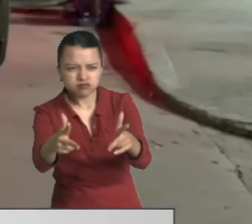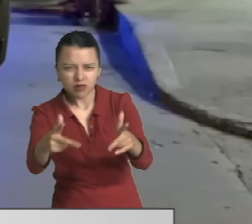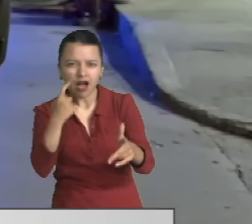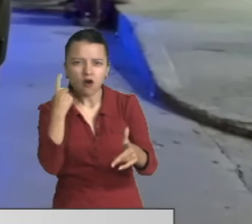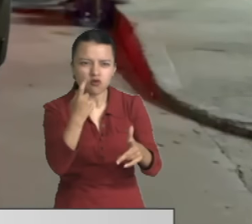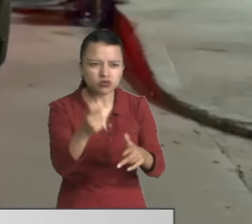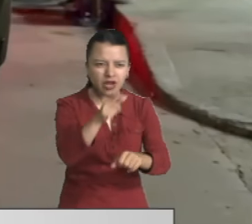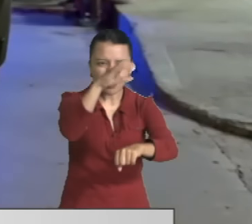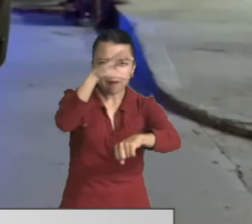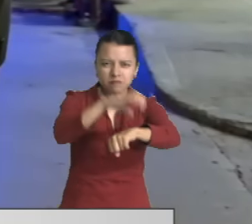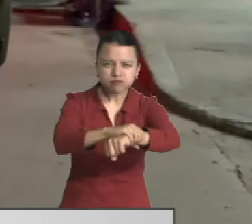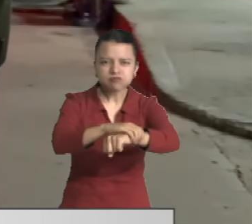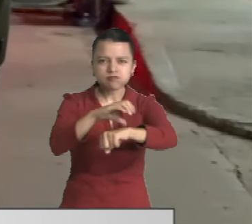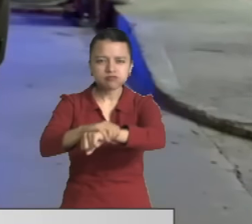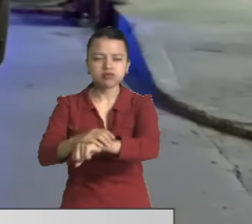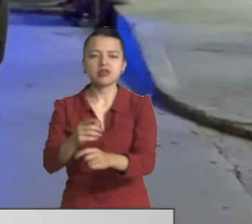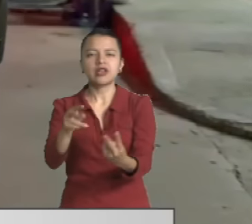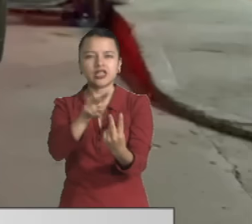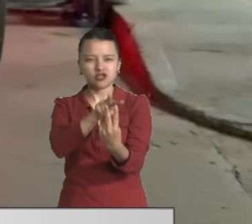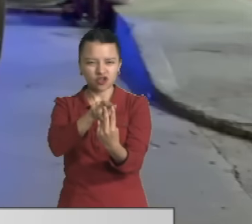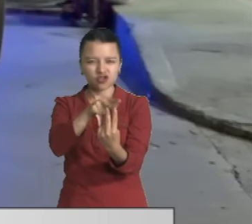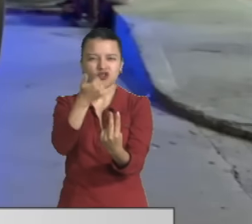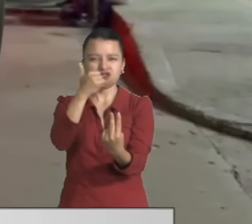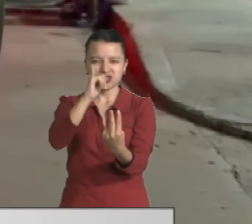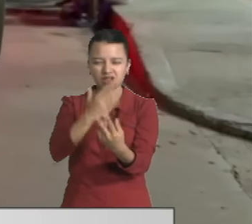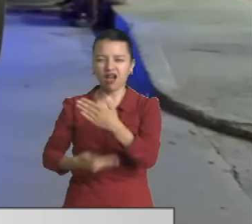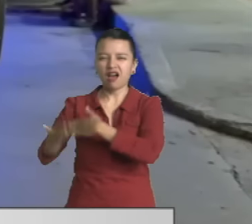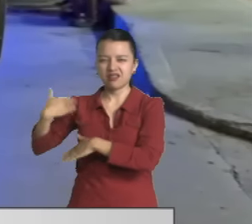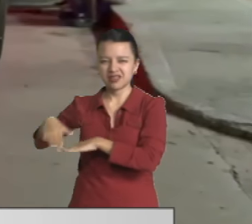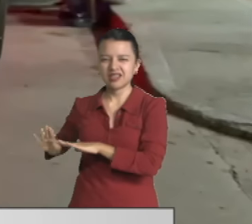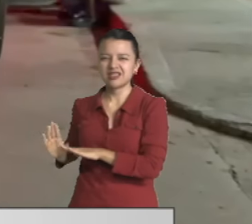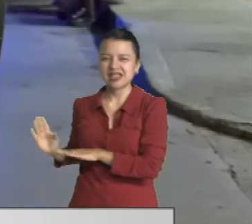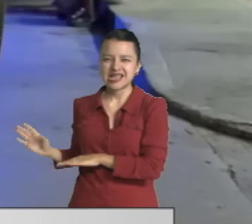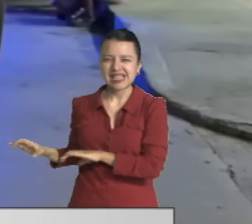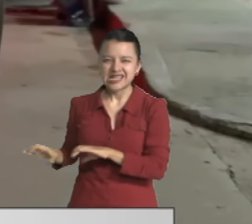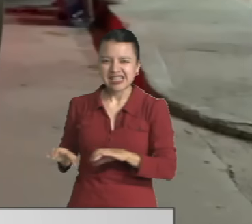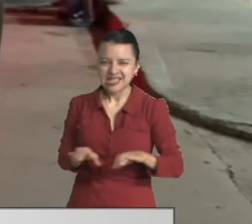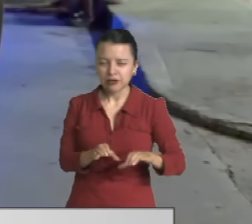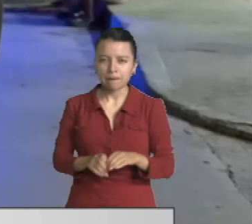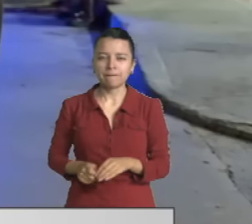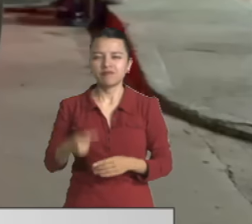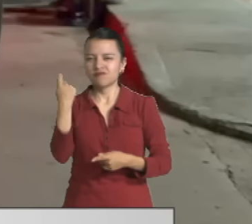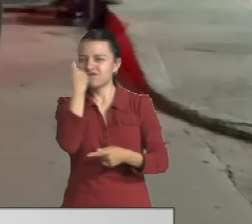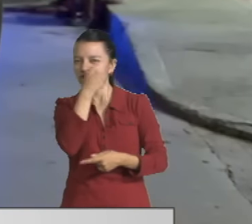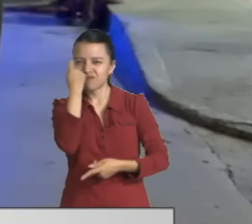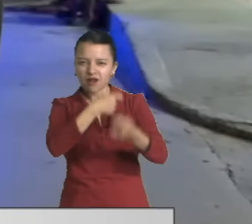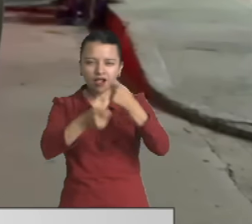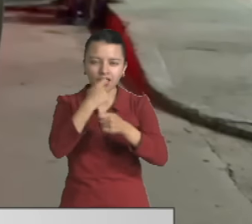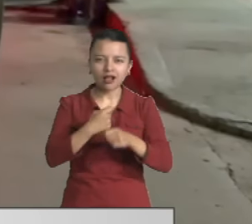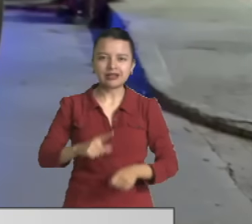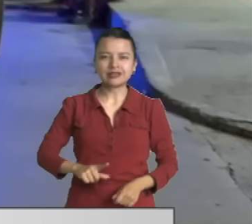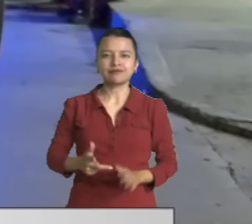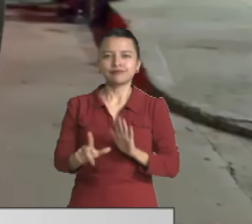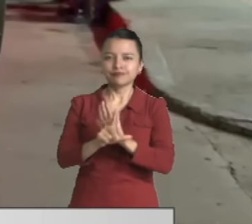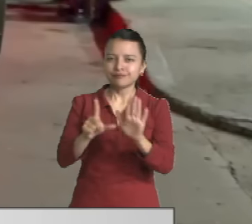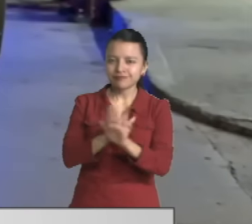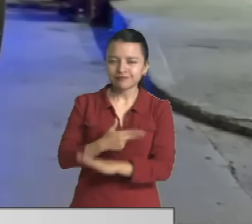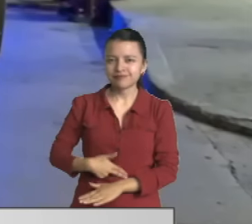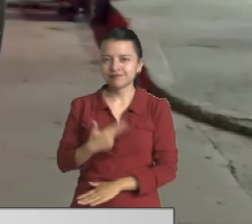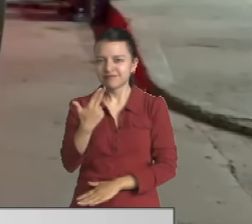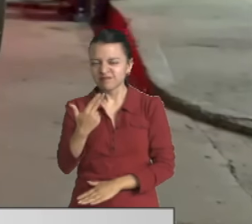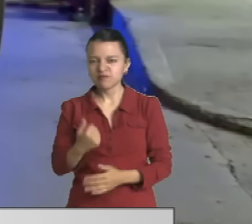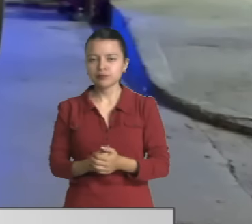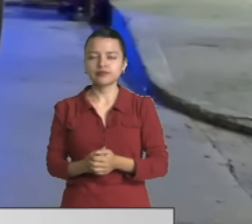quienes también tienen anotaciones judiciales por delitos como tráfico de estupefacientes, porte de armas de fuego,